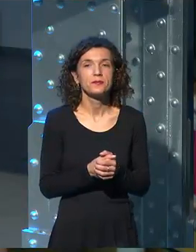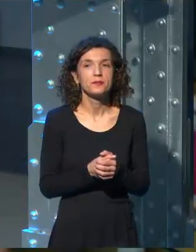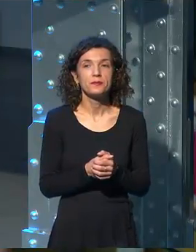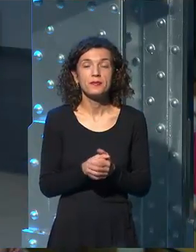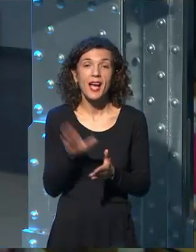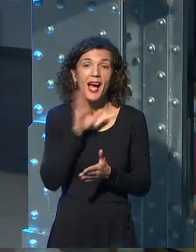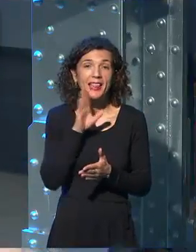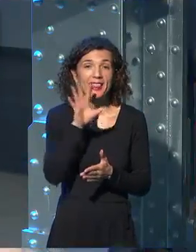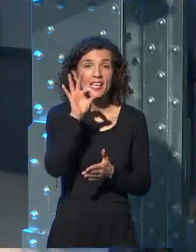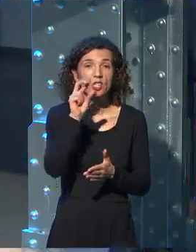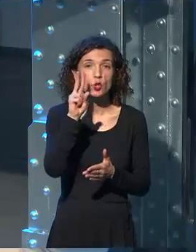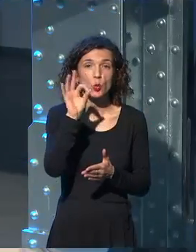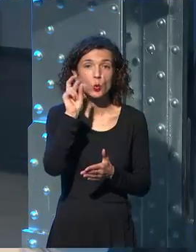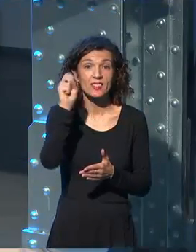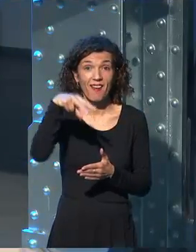Pues como decía Susana,